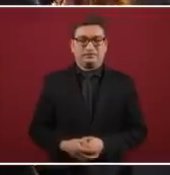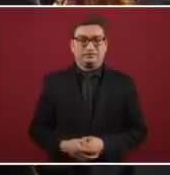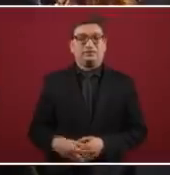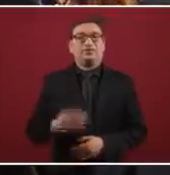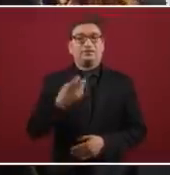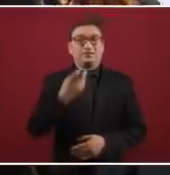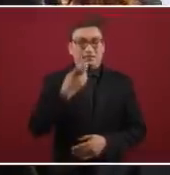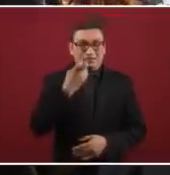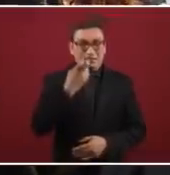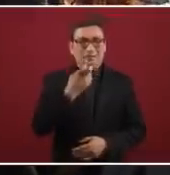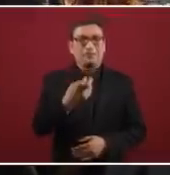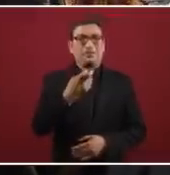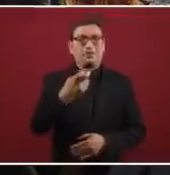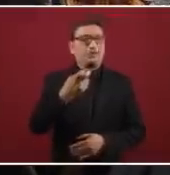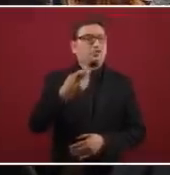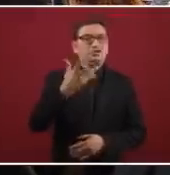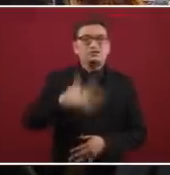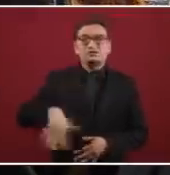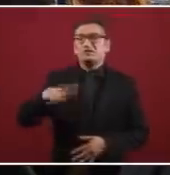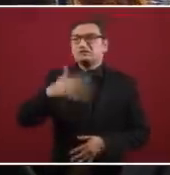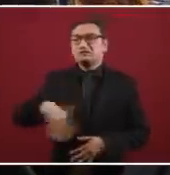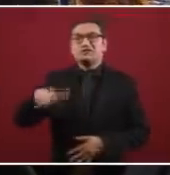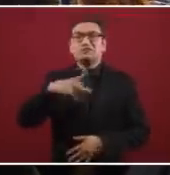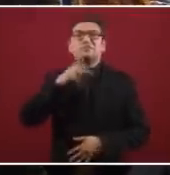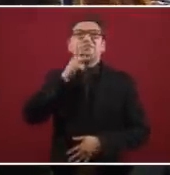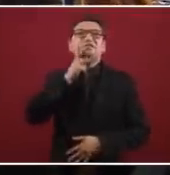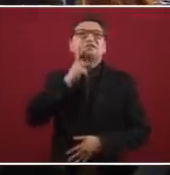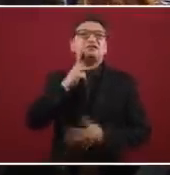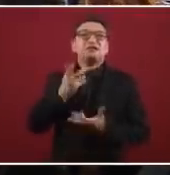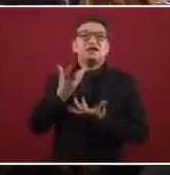el petróleo y querían